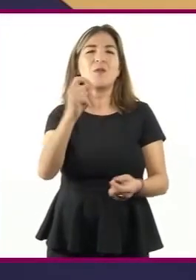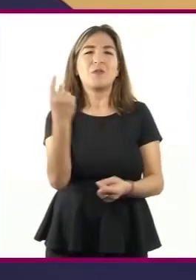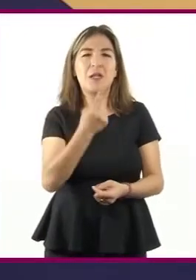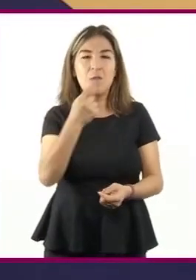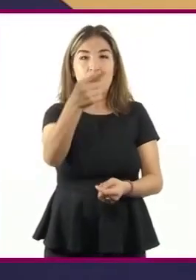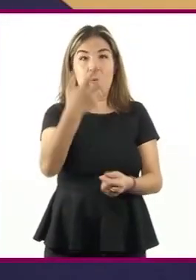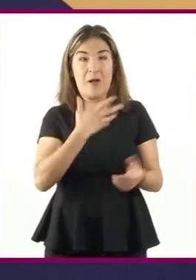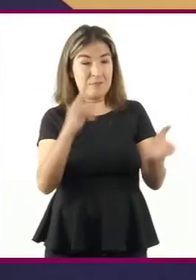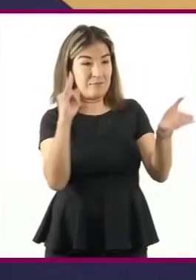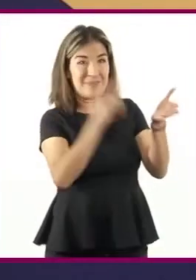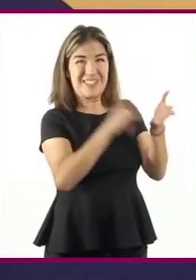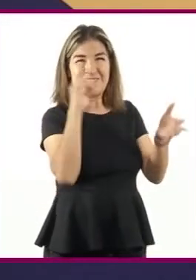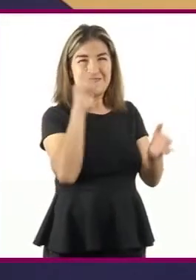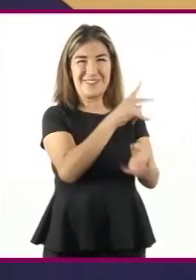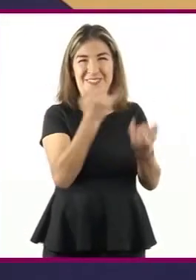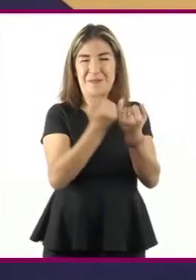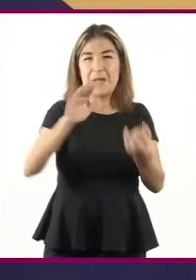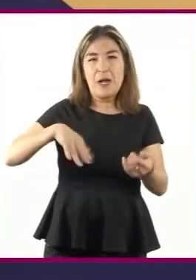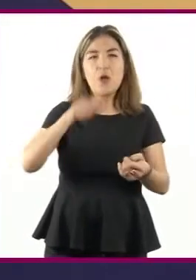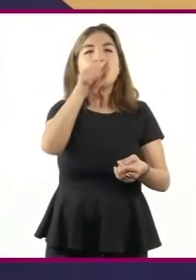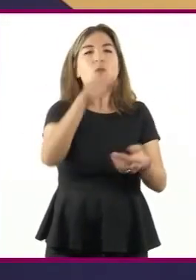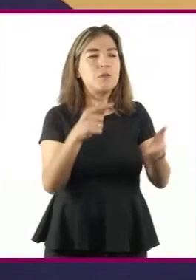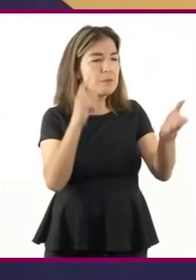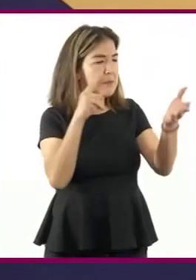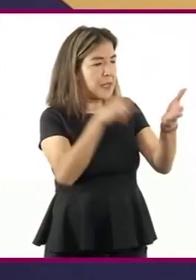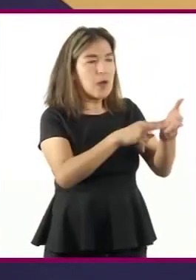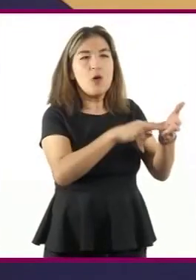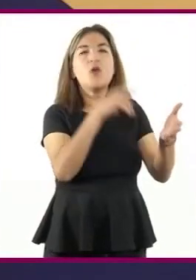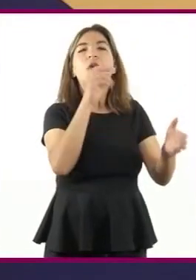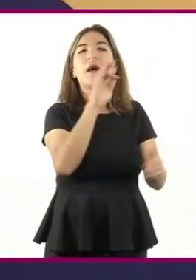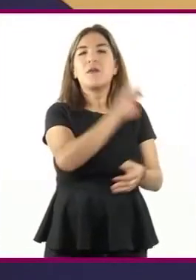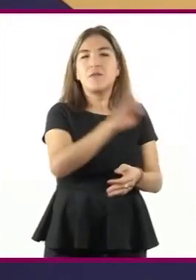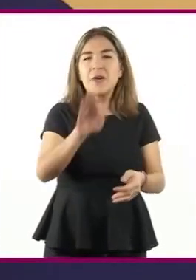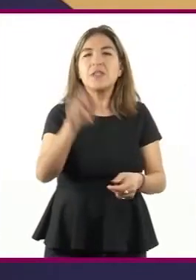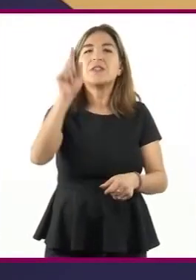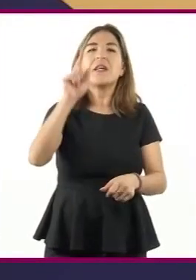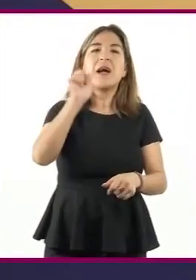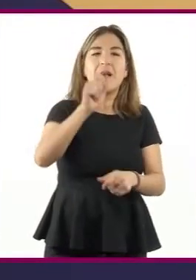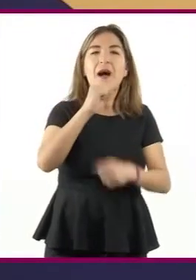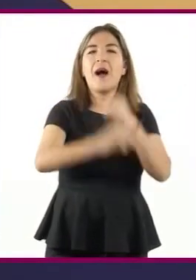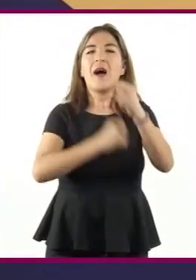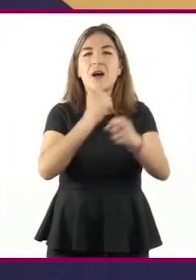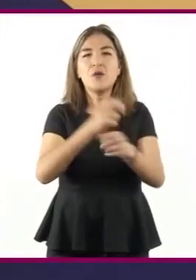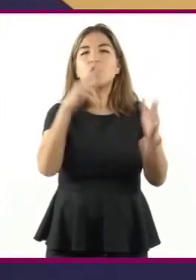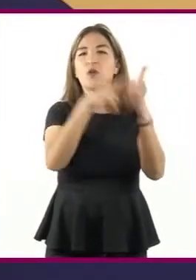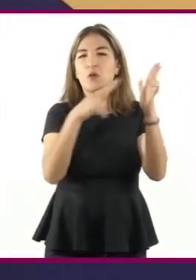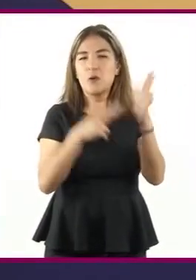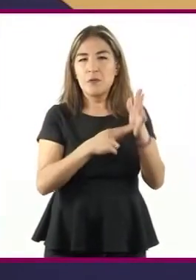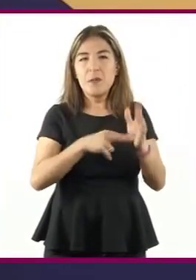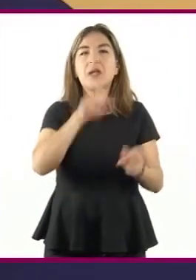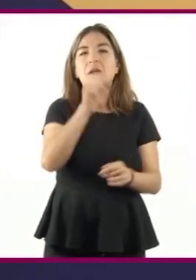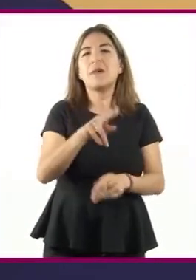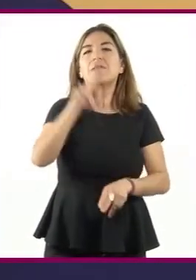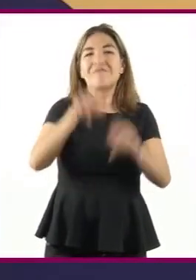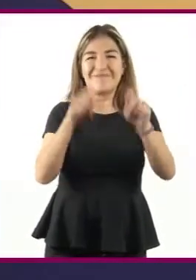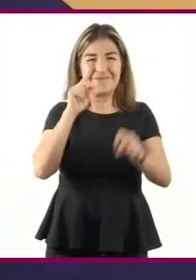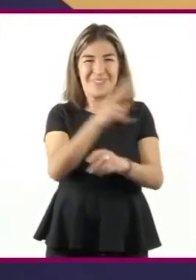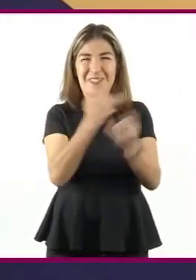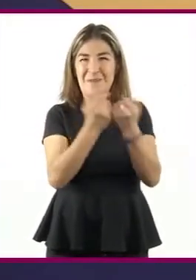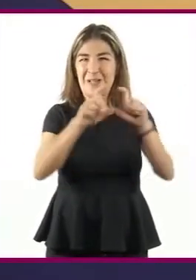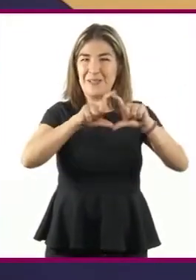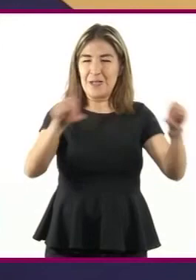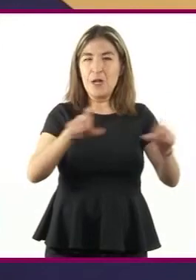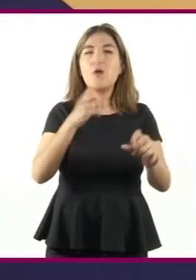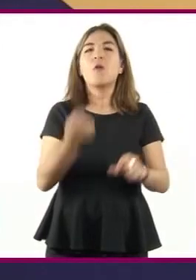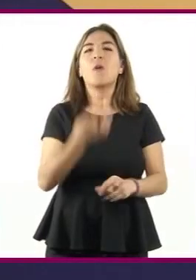eficiencia energética, observen el año de la normativa que cumplen y los niveles de consumo de energía que tienen. Si les